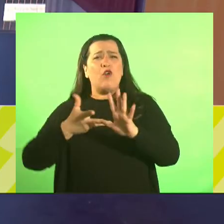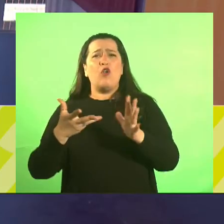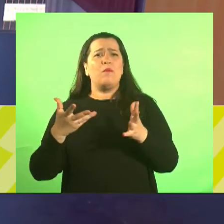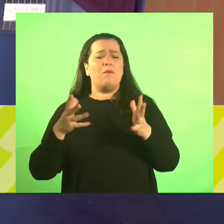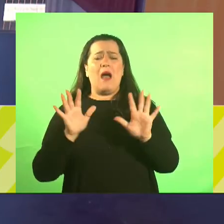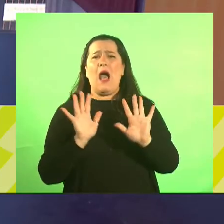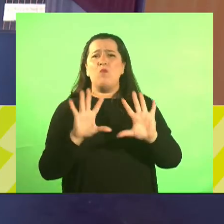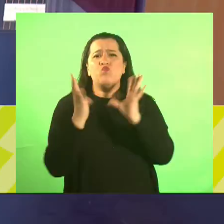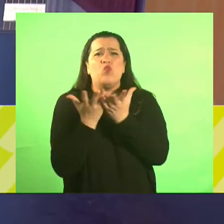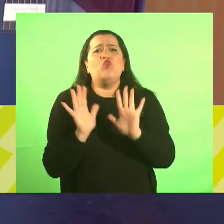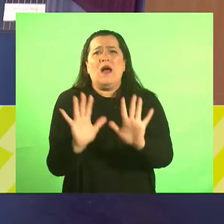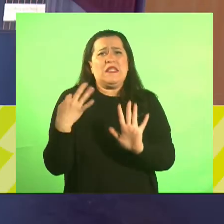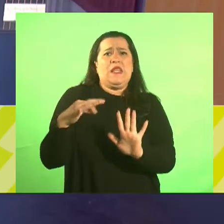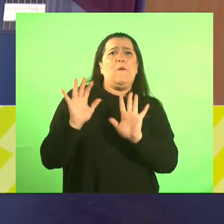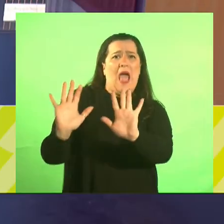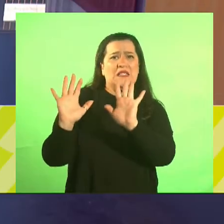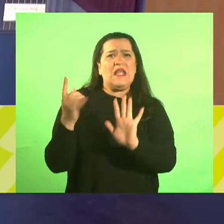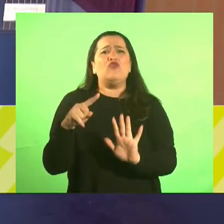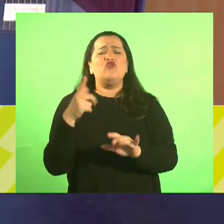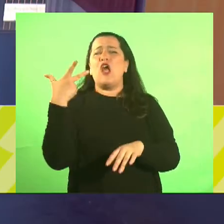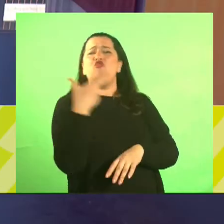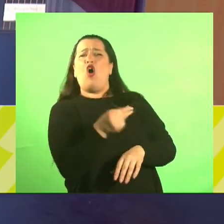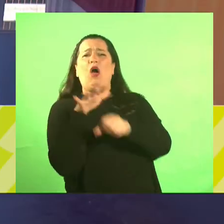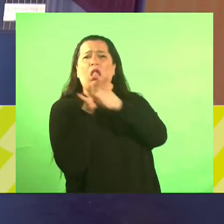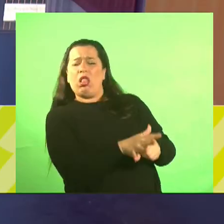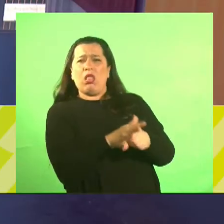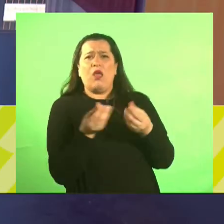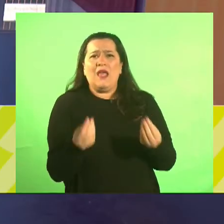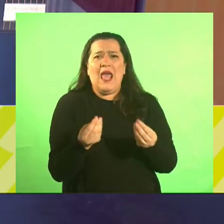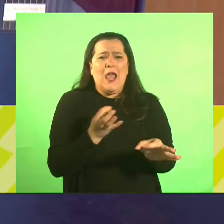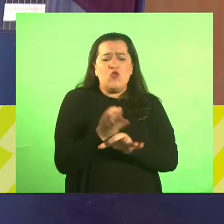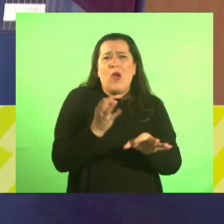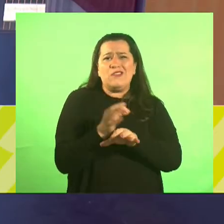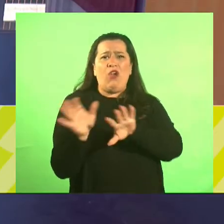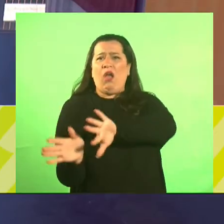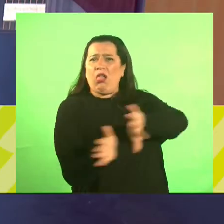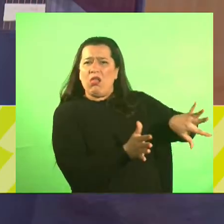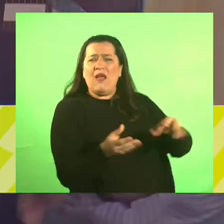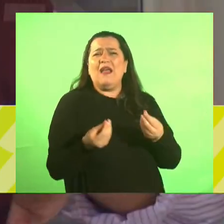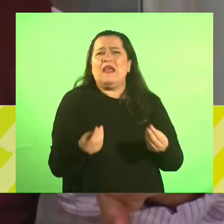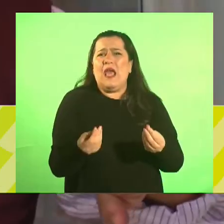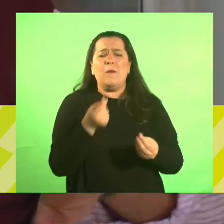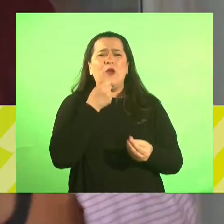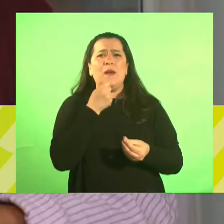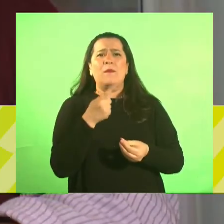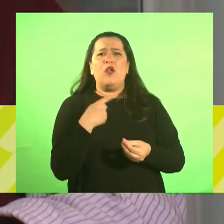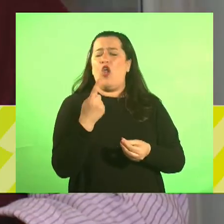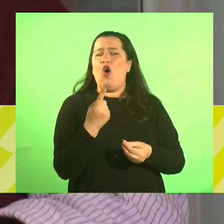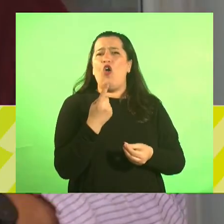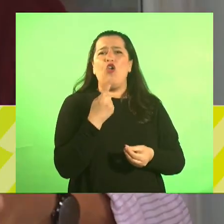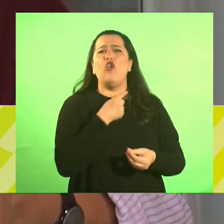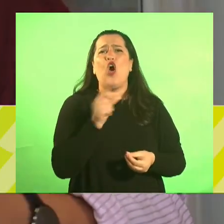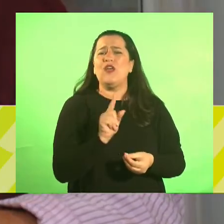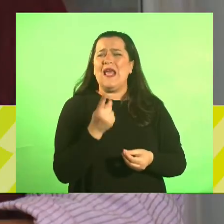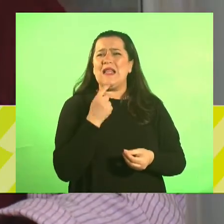mundo. Entonces, ¿qué es lo que se niega? ¿Qué es lo que la educación deja aparte? ¿Qué es lo que no quiere darse cuenta?